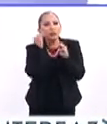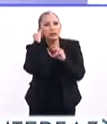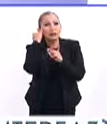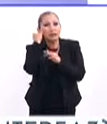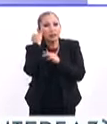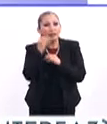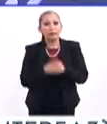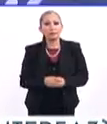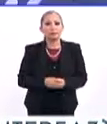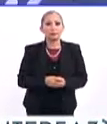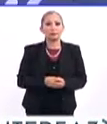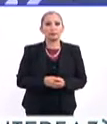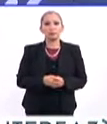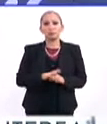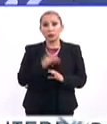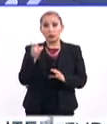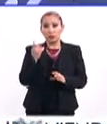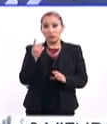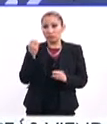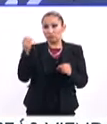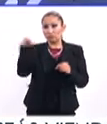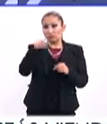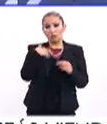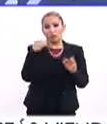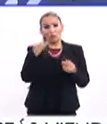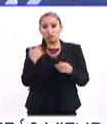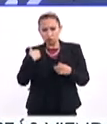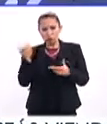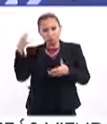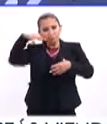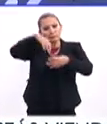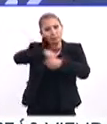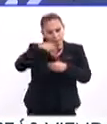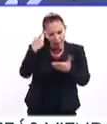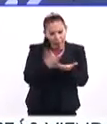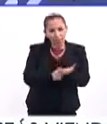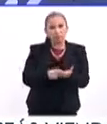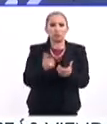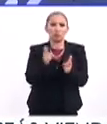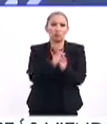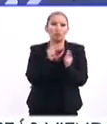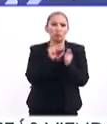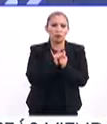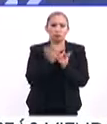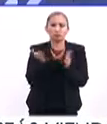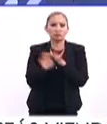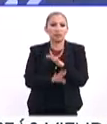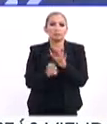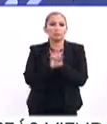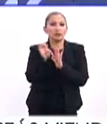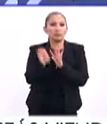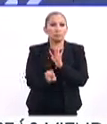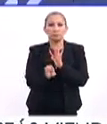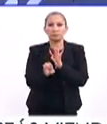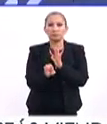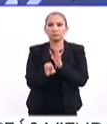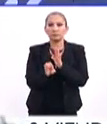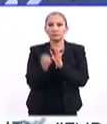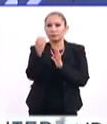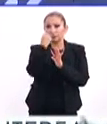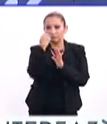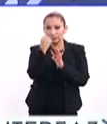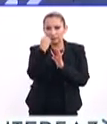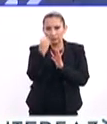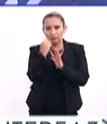aunque muchos no lo quieren aceptar, formamos parte de él con cosas tan básicas como la